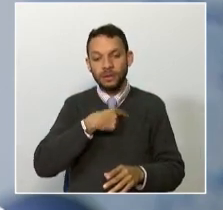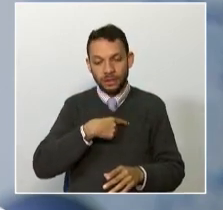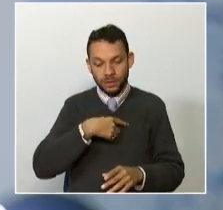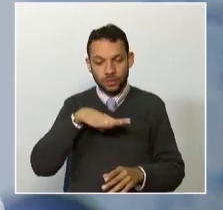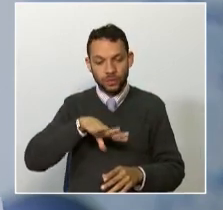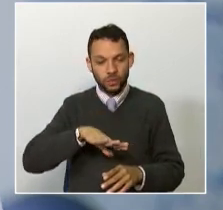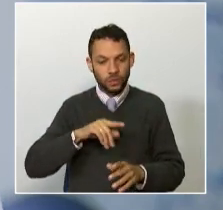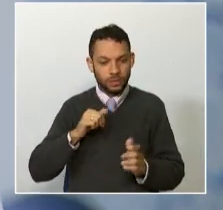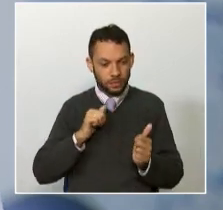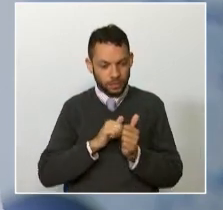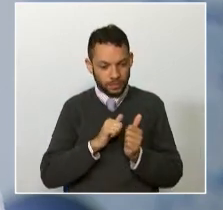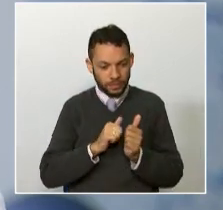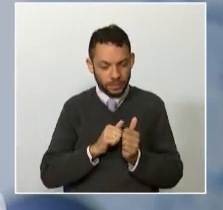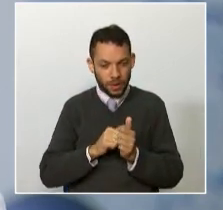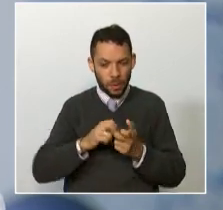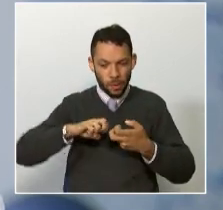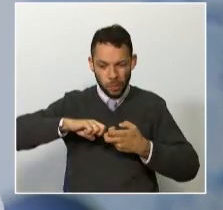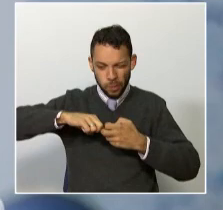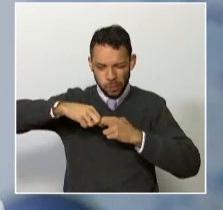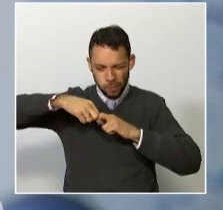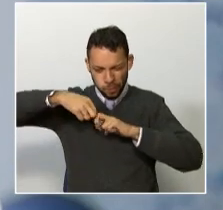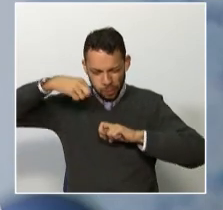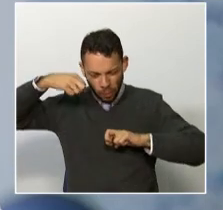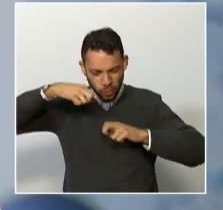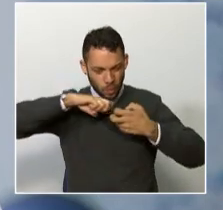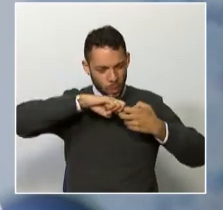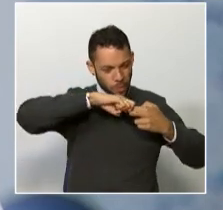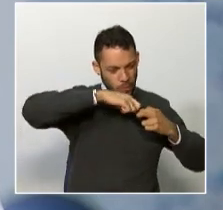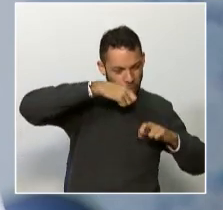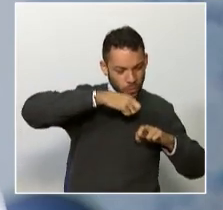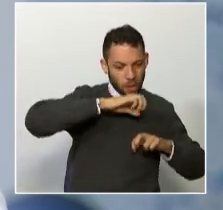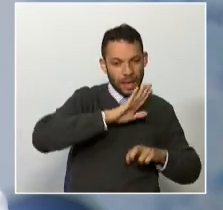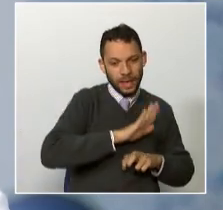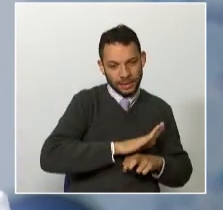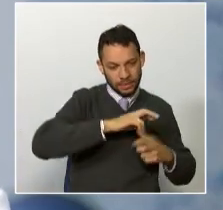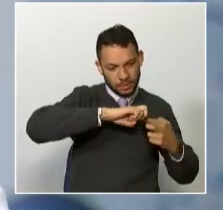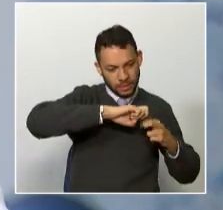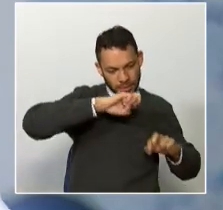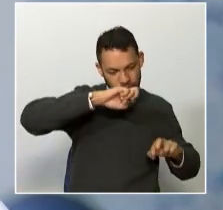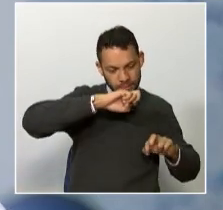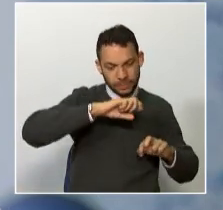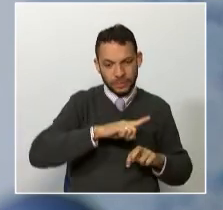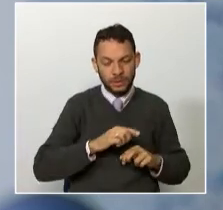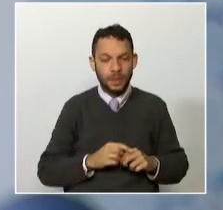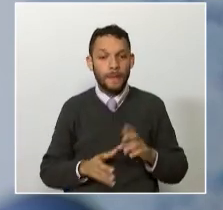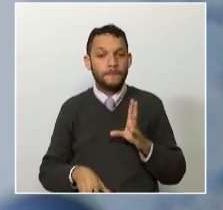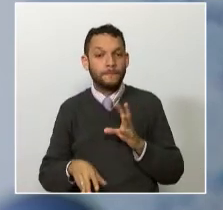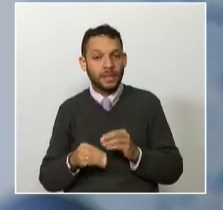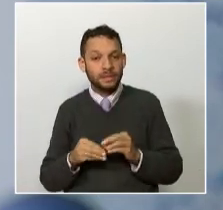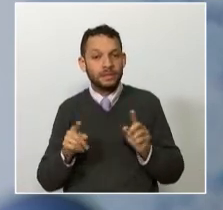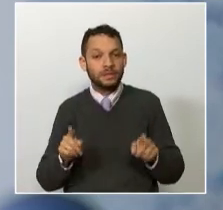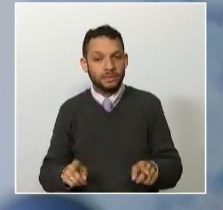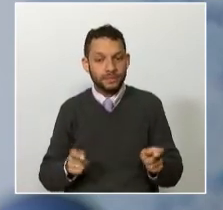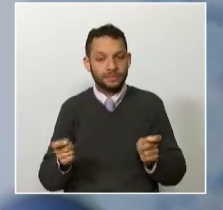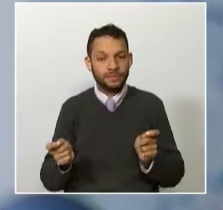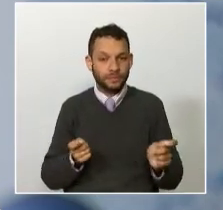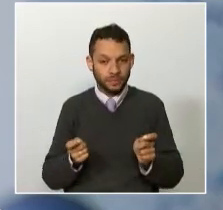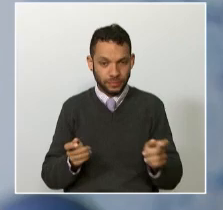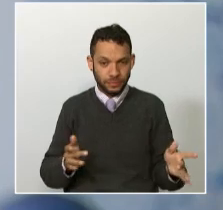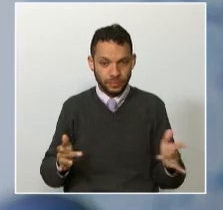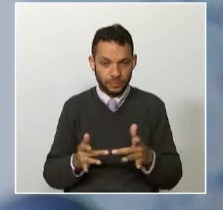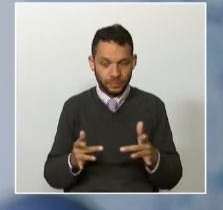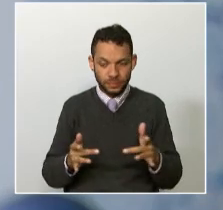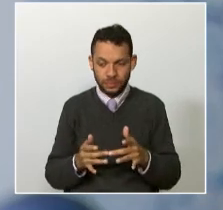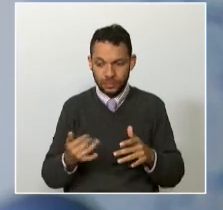hacer un estiramiento de esta parte, de esta forma, y también lo podemos hacer